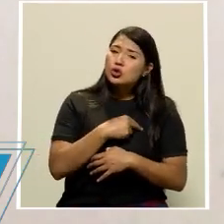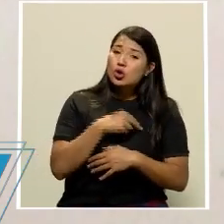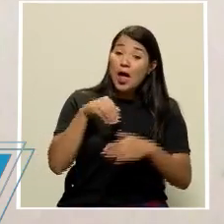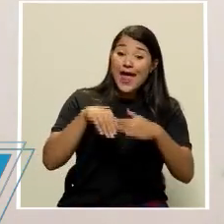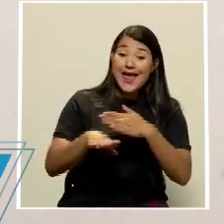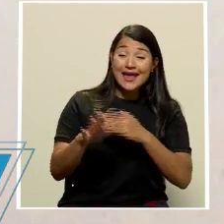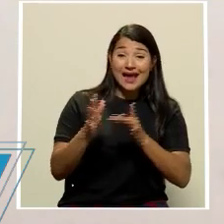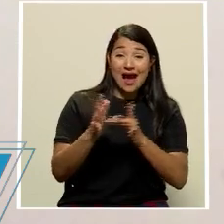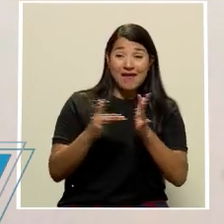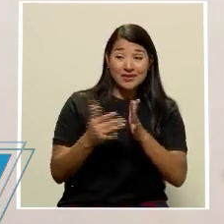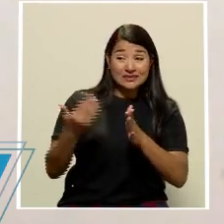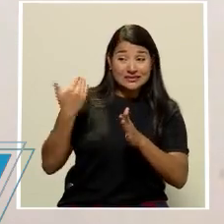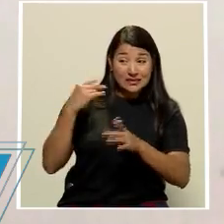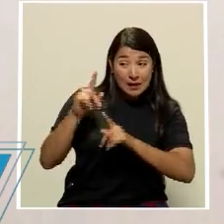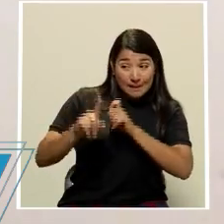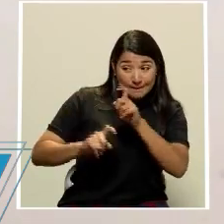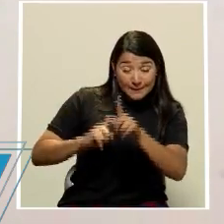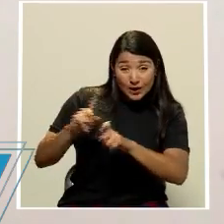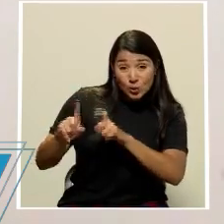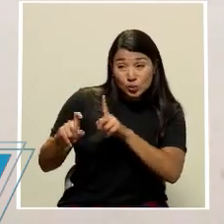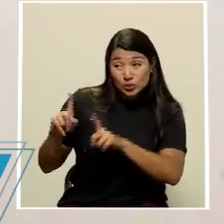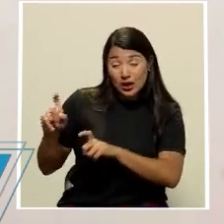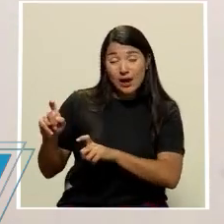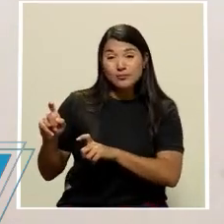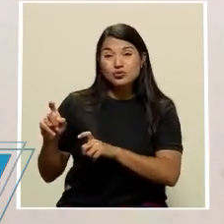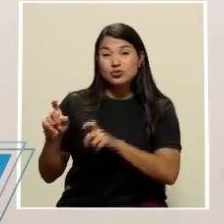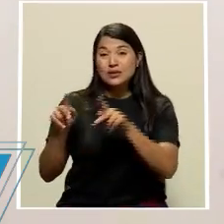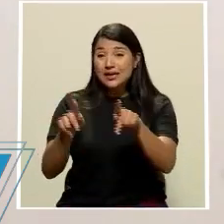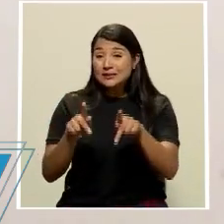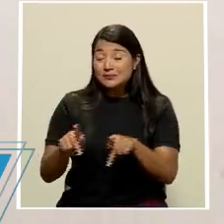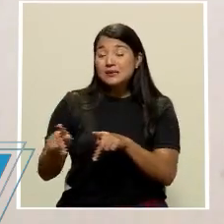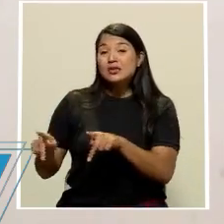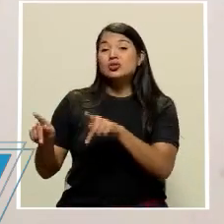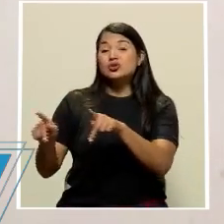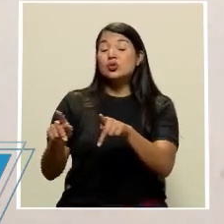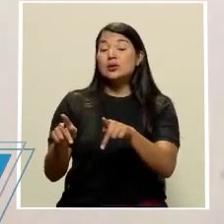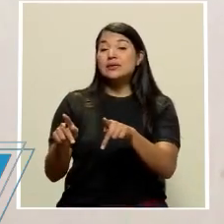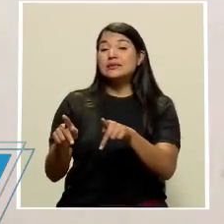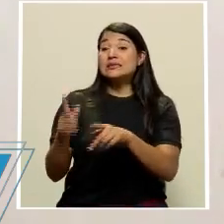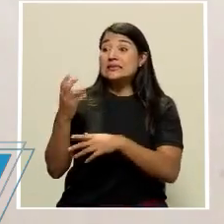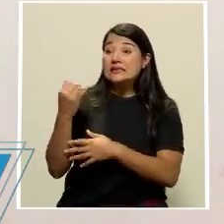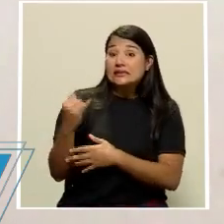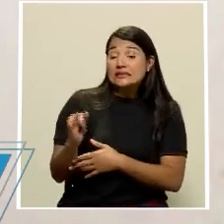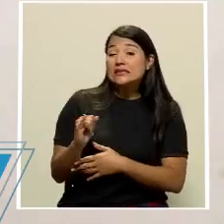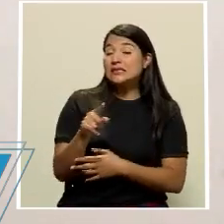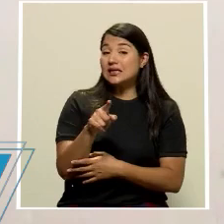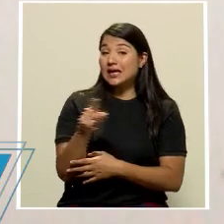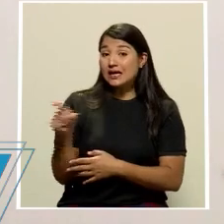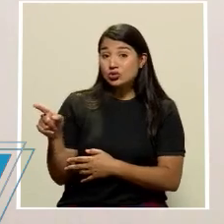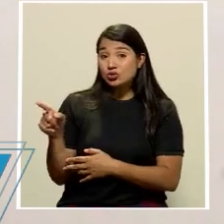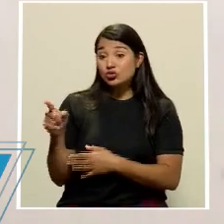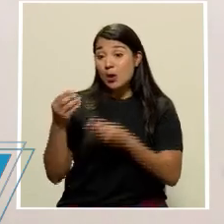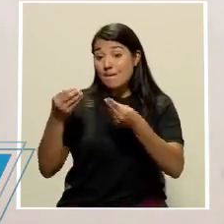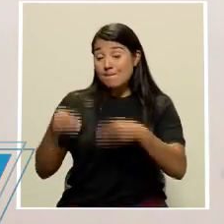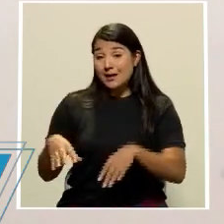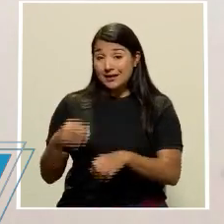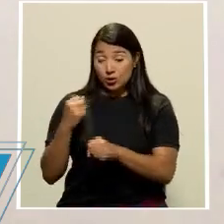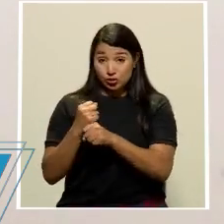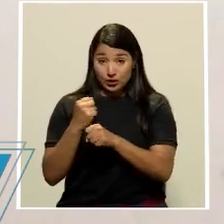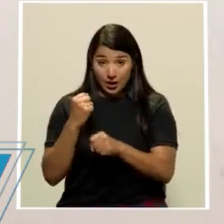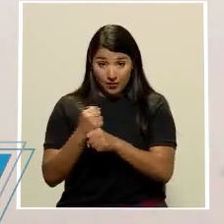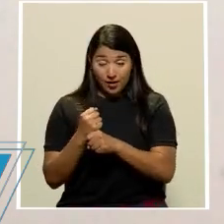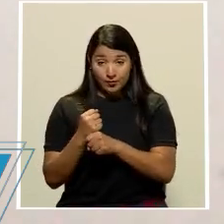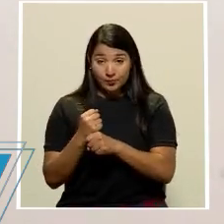habíamos consultado si le habíamos consultado directamente a la persona encuestada si habían perdido el